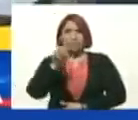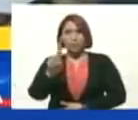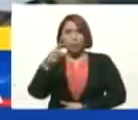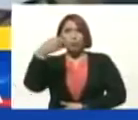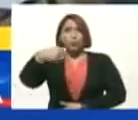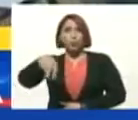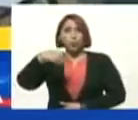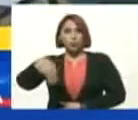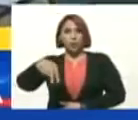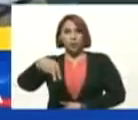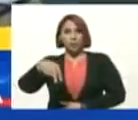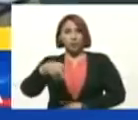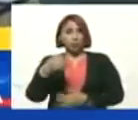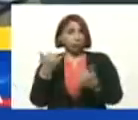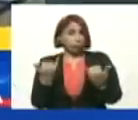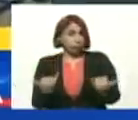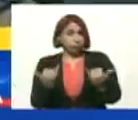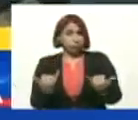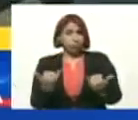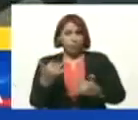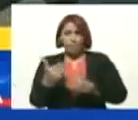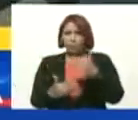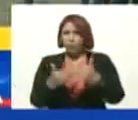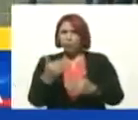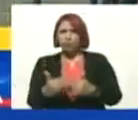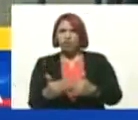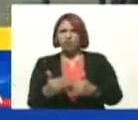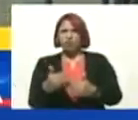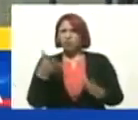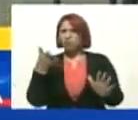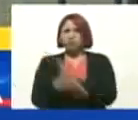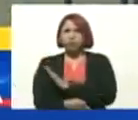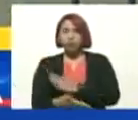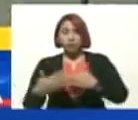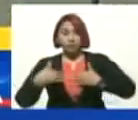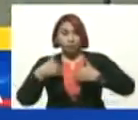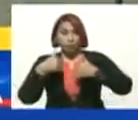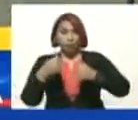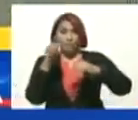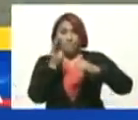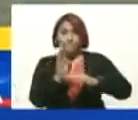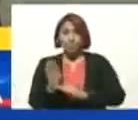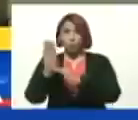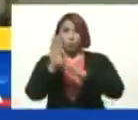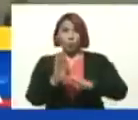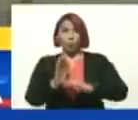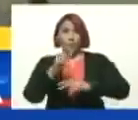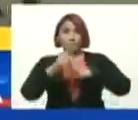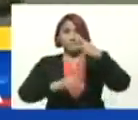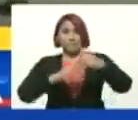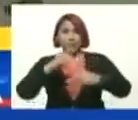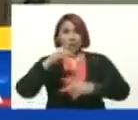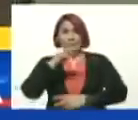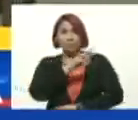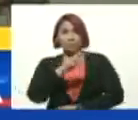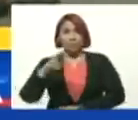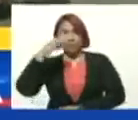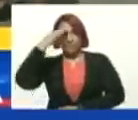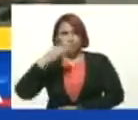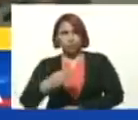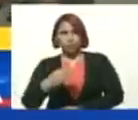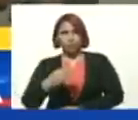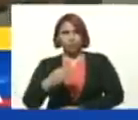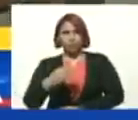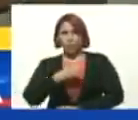noviembre desde ya. Ese proceso contará con la seguridad y la protección del Plan República